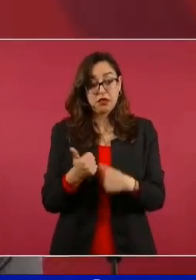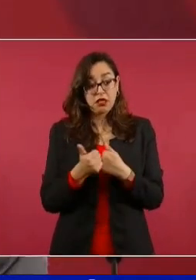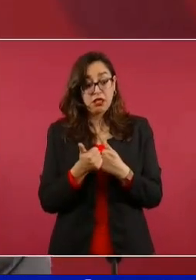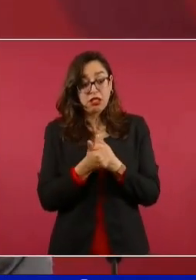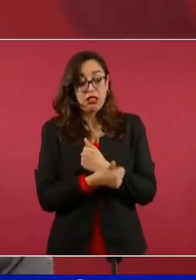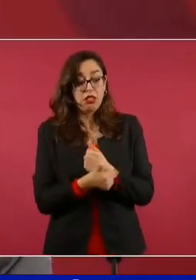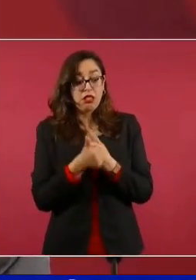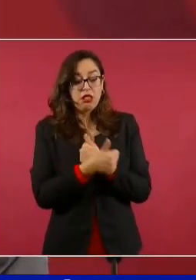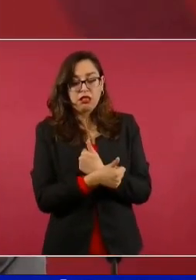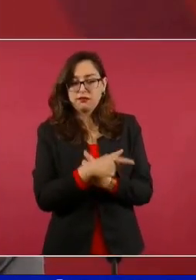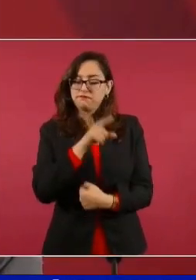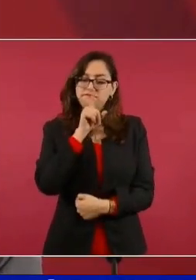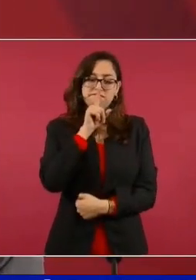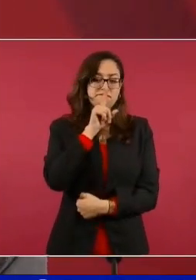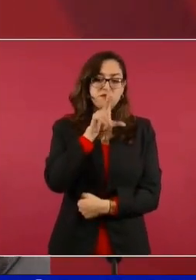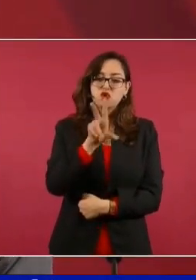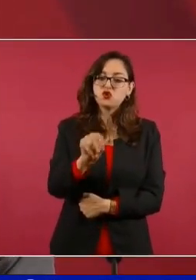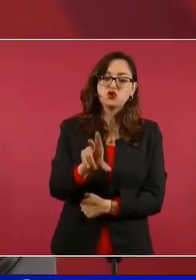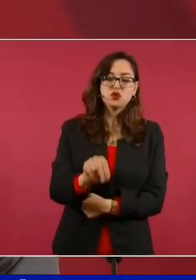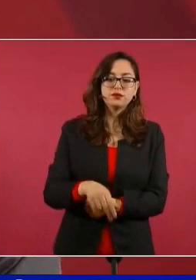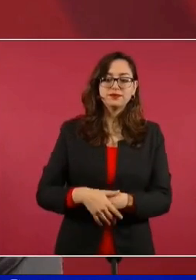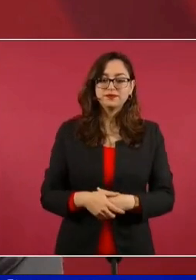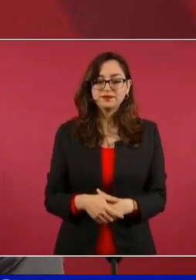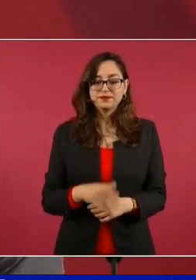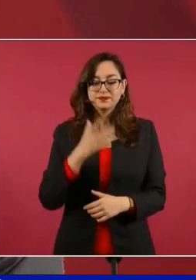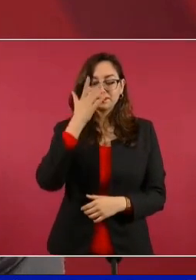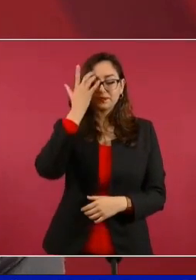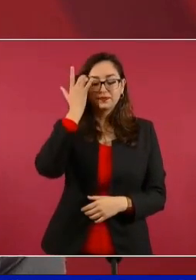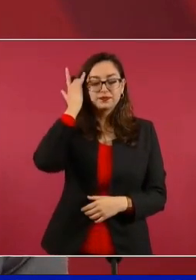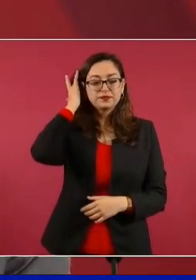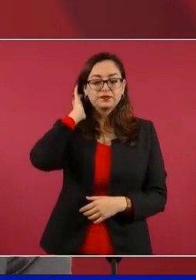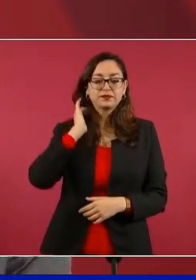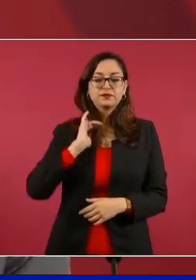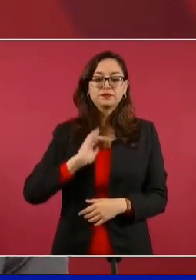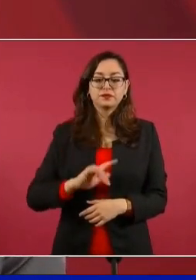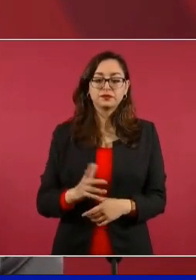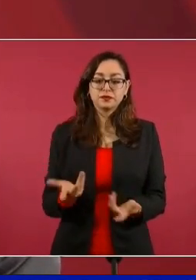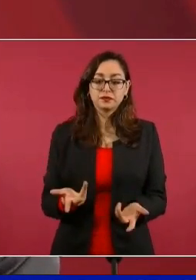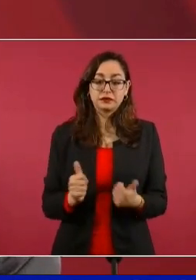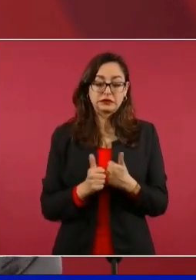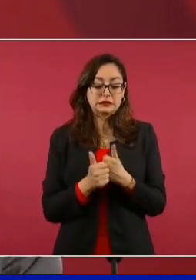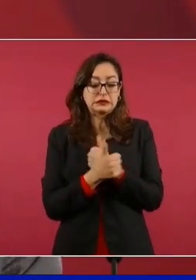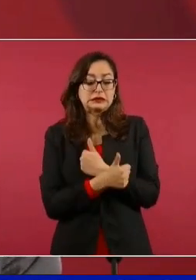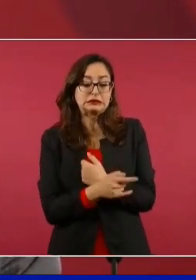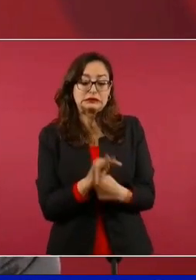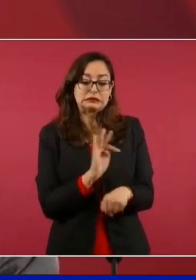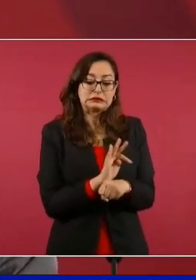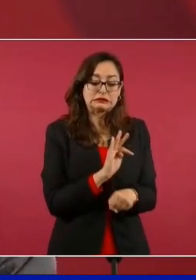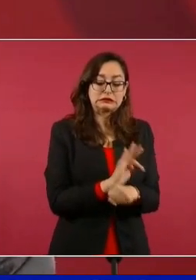porque eso, en vez de fortalecer